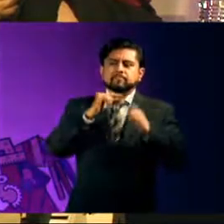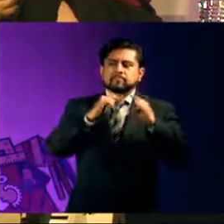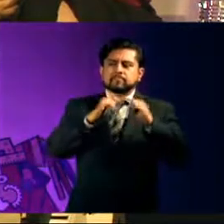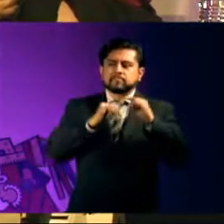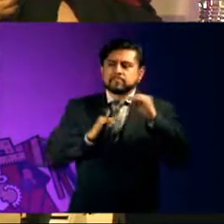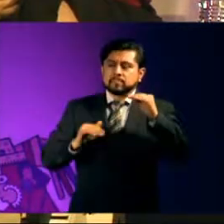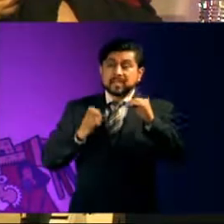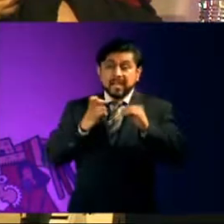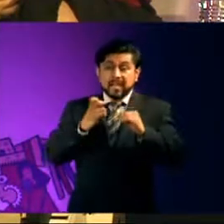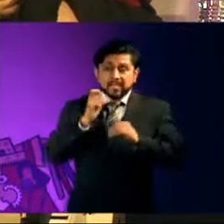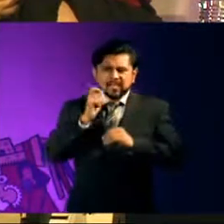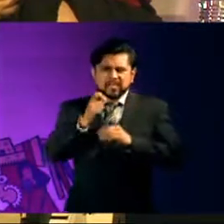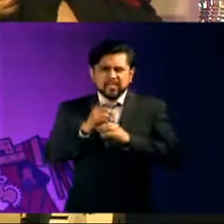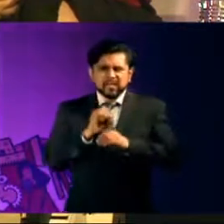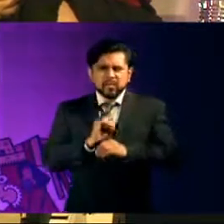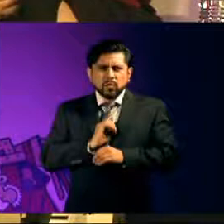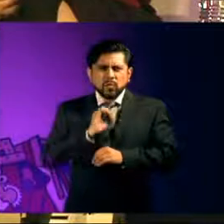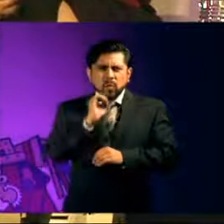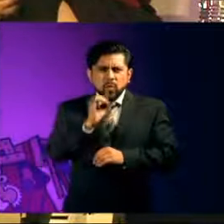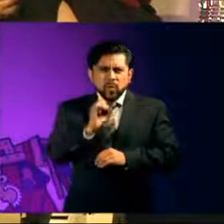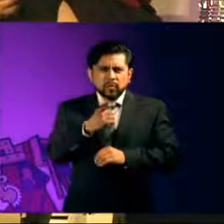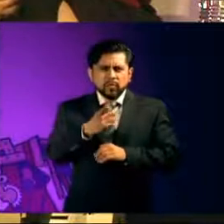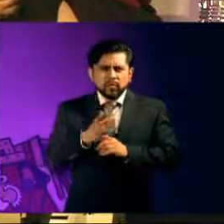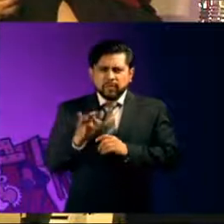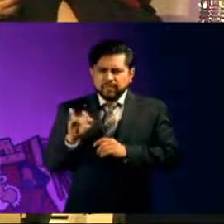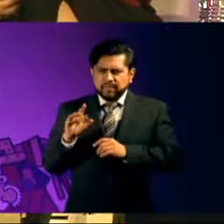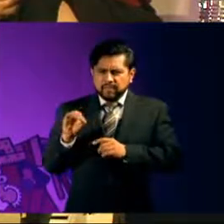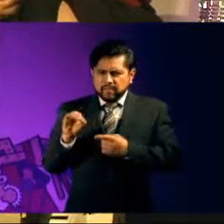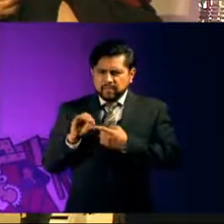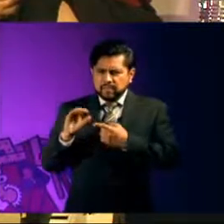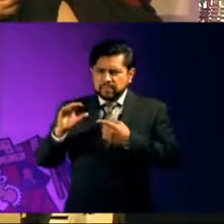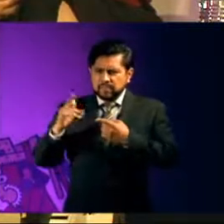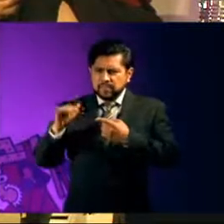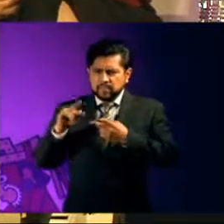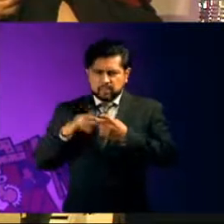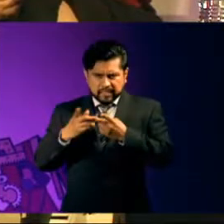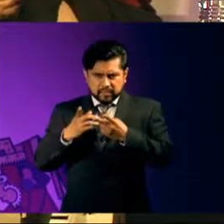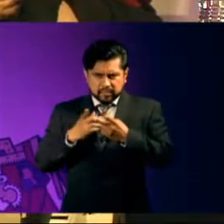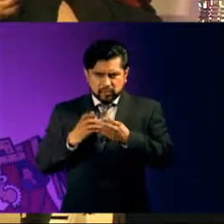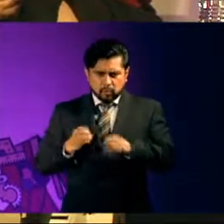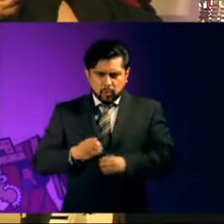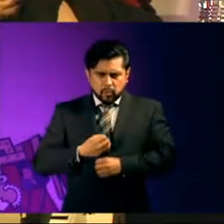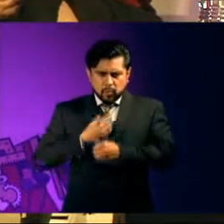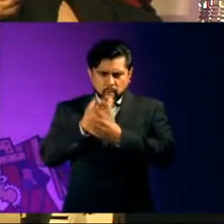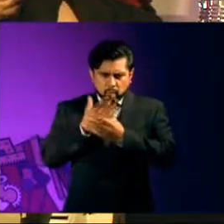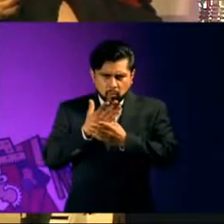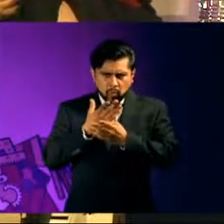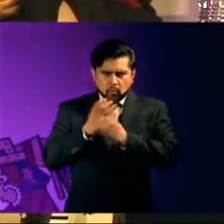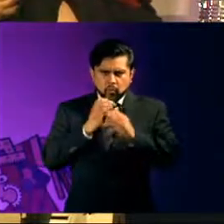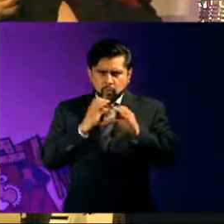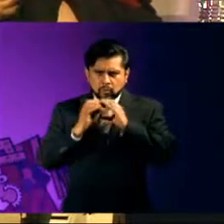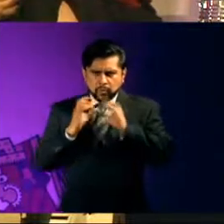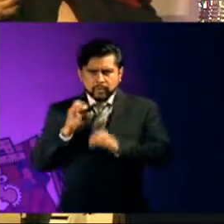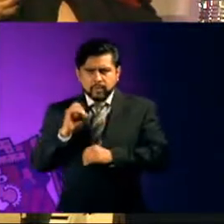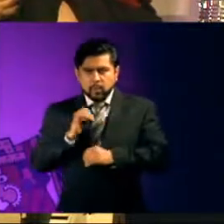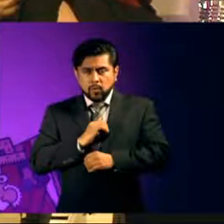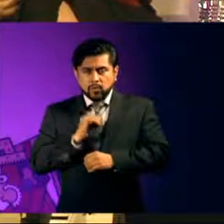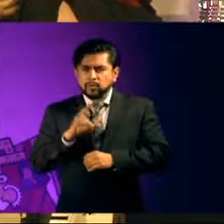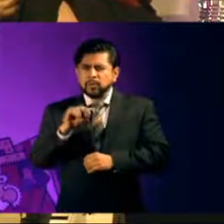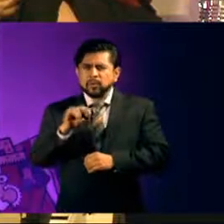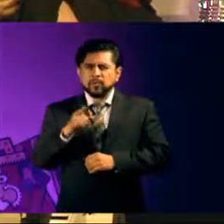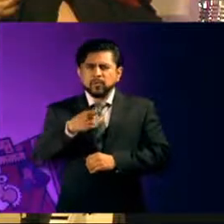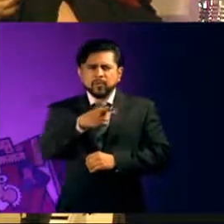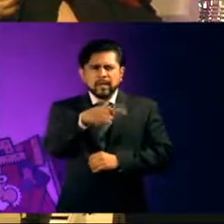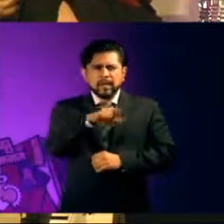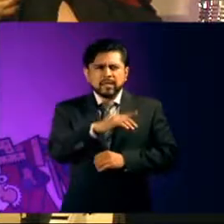de odio no es decirles fifa y jairo y eso no es el discurso de odio el discurso de odio es circular la idea